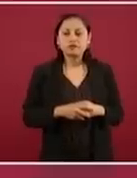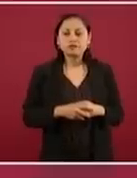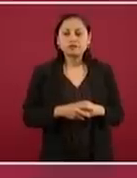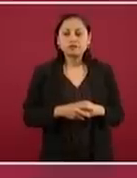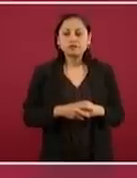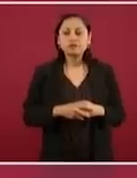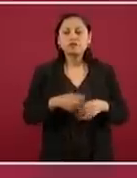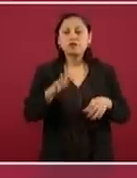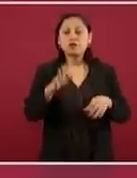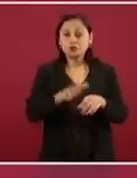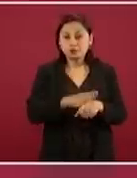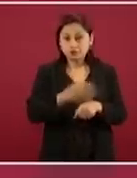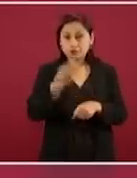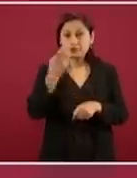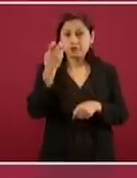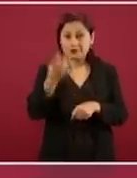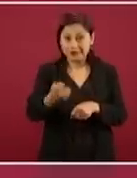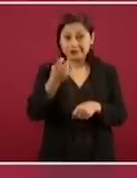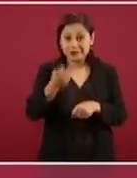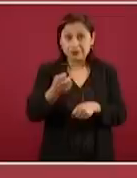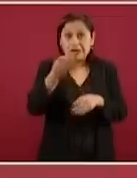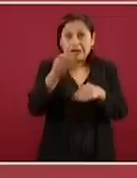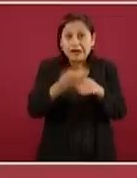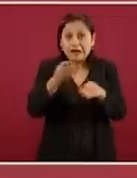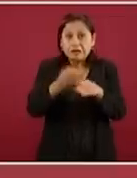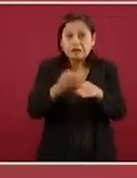Entonces, esto es lo que tenemos que resolver.